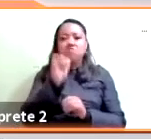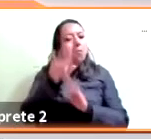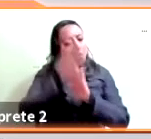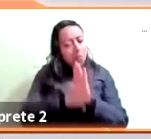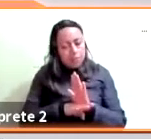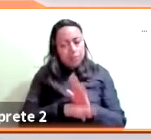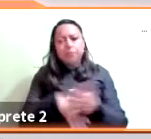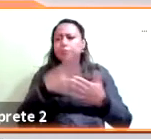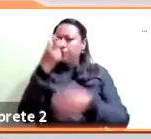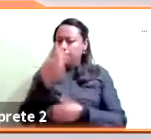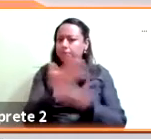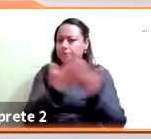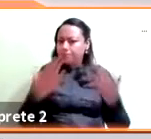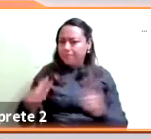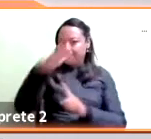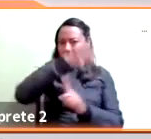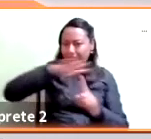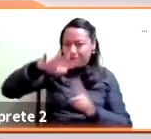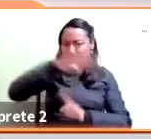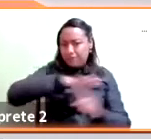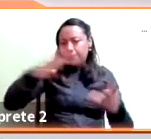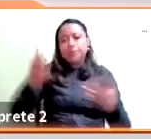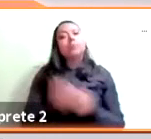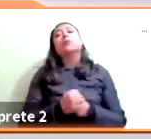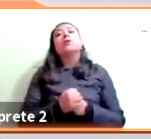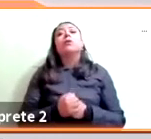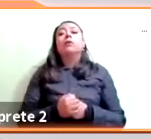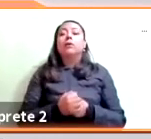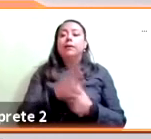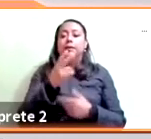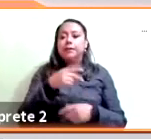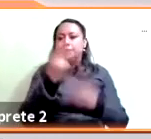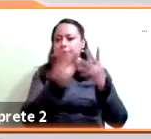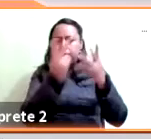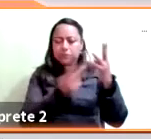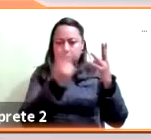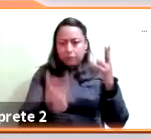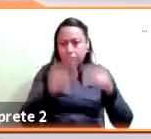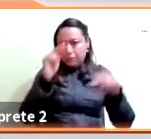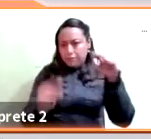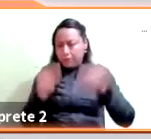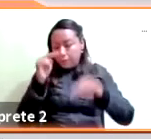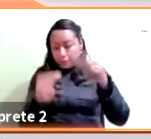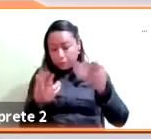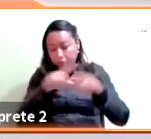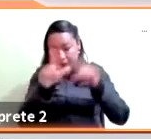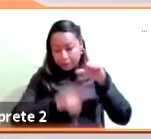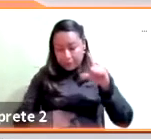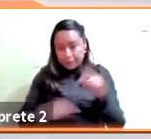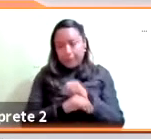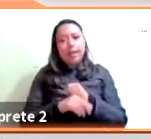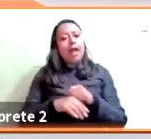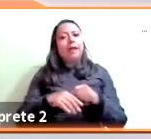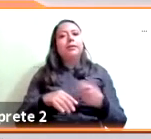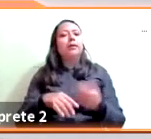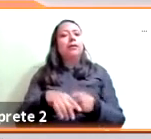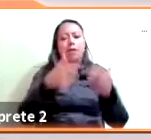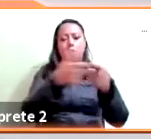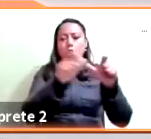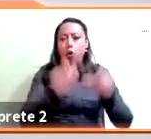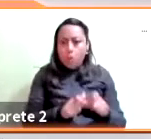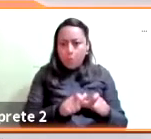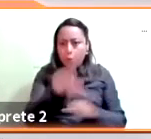este contexto, la Encuesta Nacional sobre la Dinámica de las Relaciones en los Hogares a nivel nacional, de cada 100 mujeres,